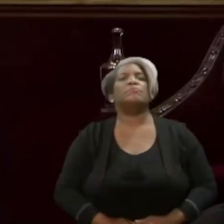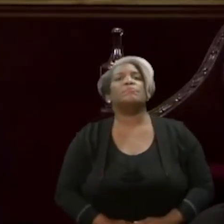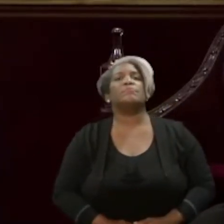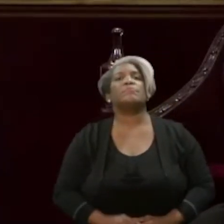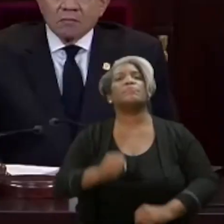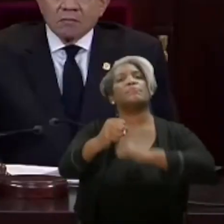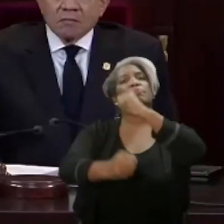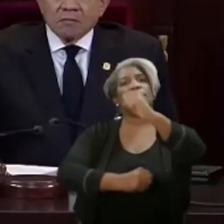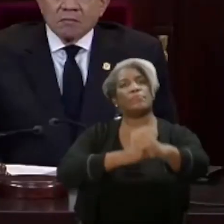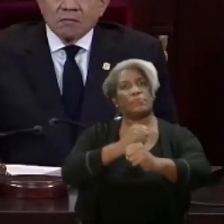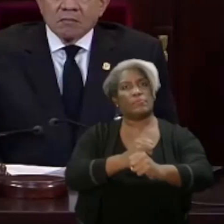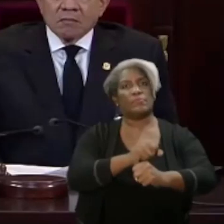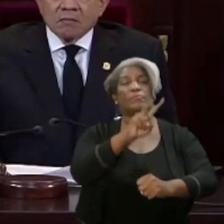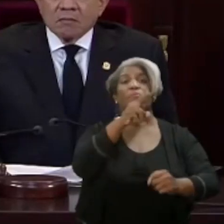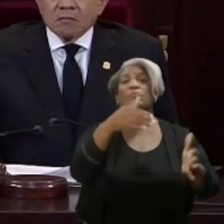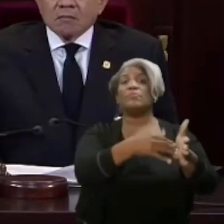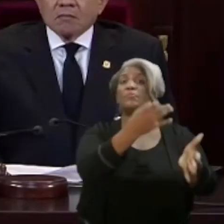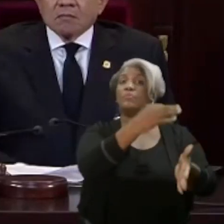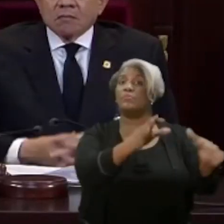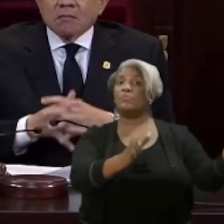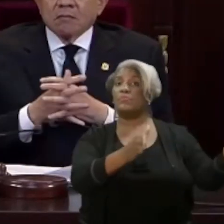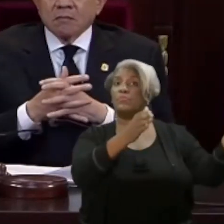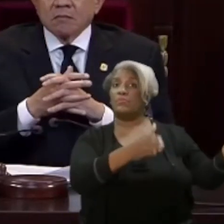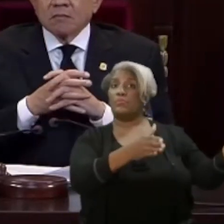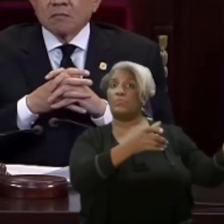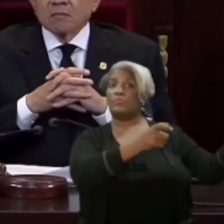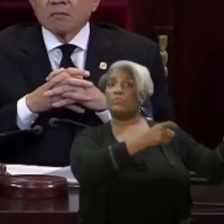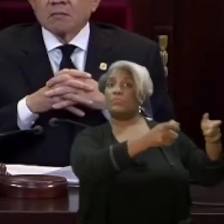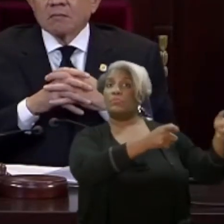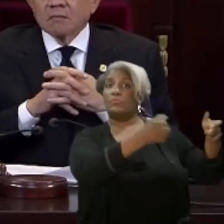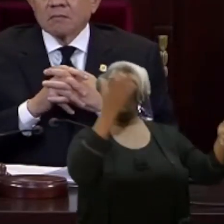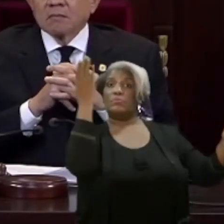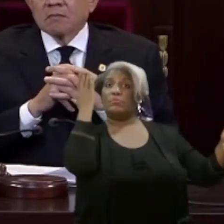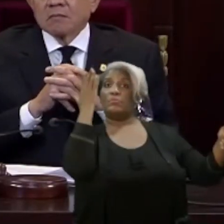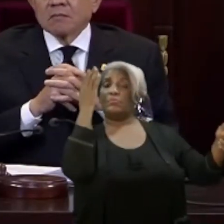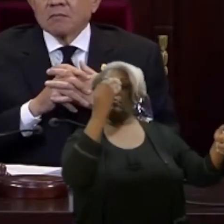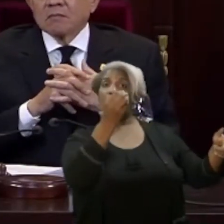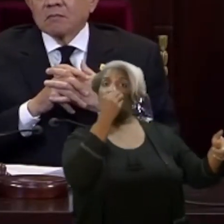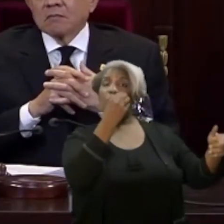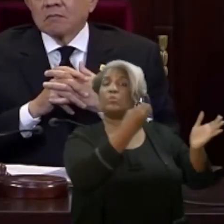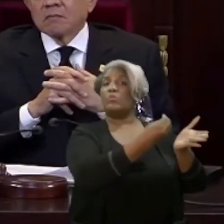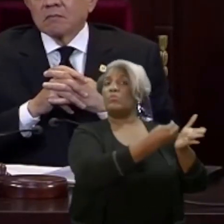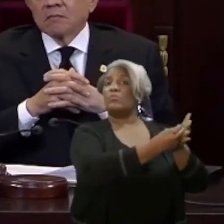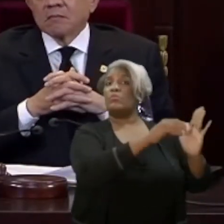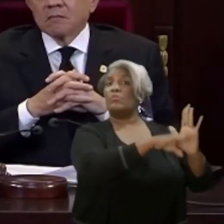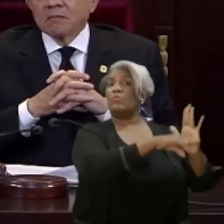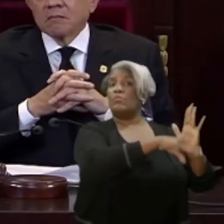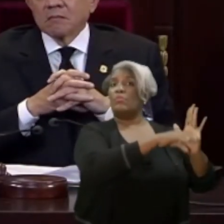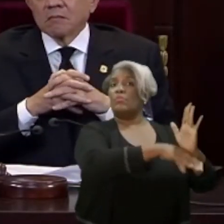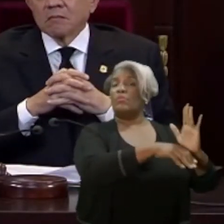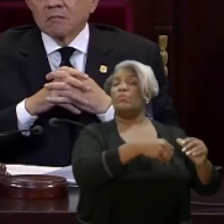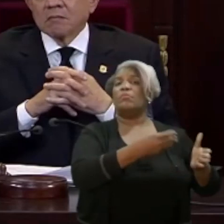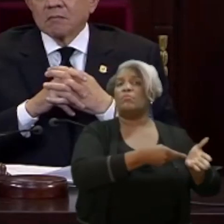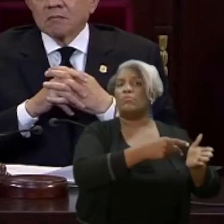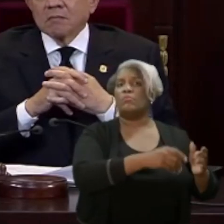el año 2019, la administración pasada de los comedores económicos del Estado produjo